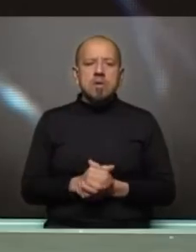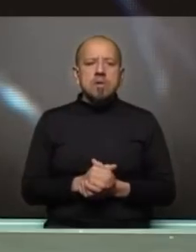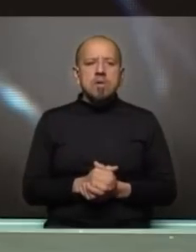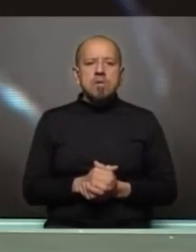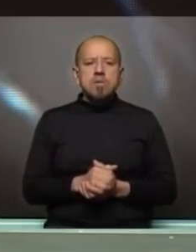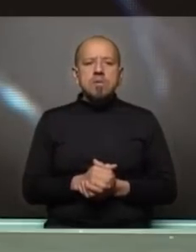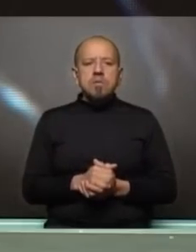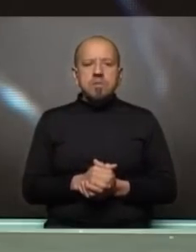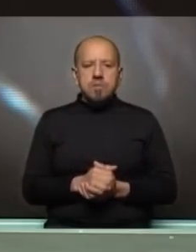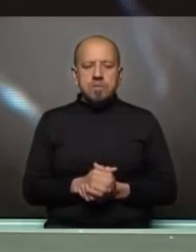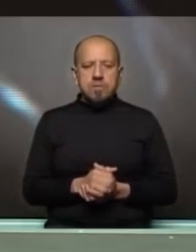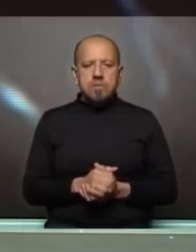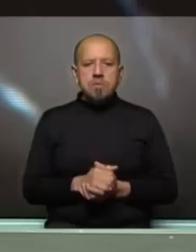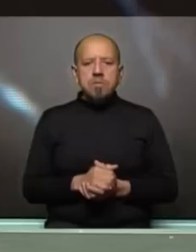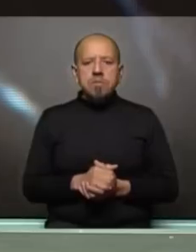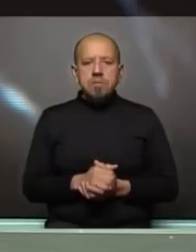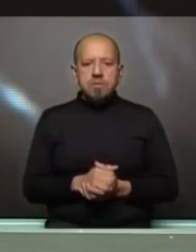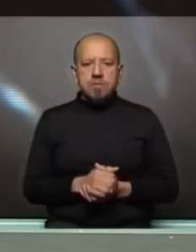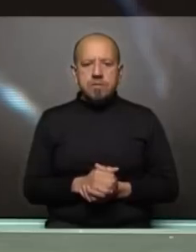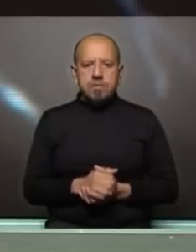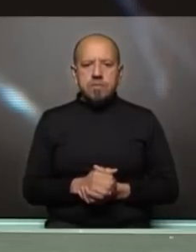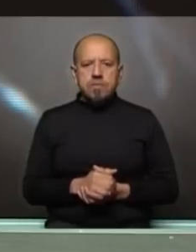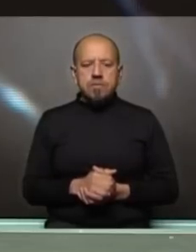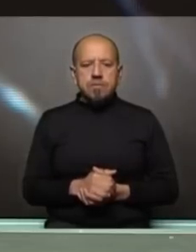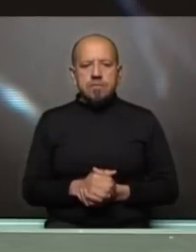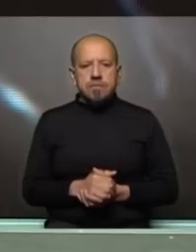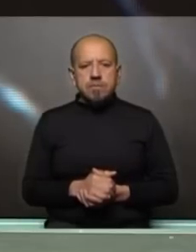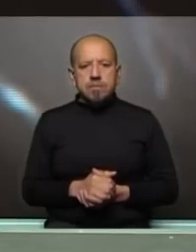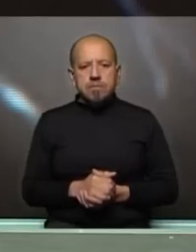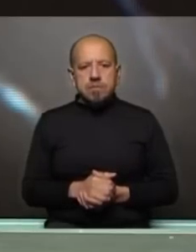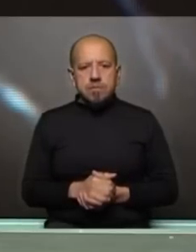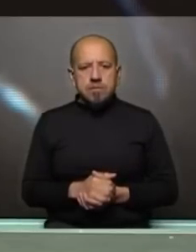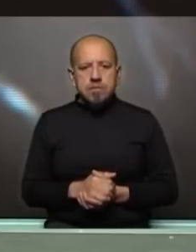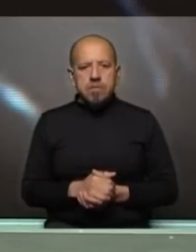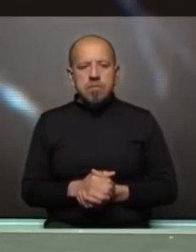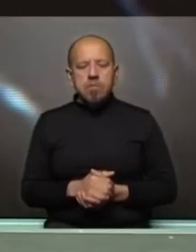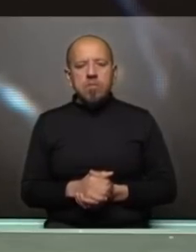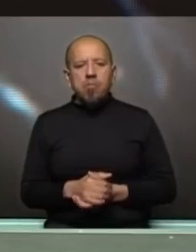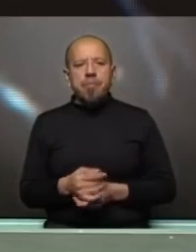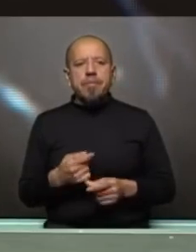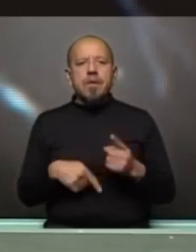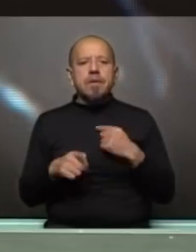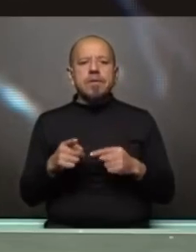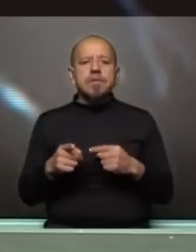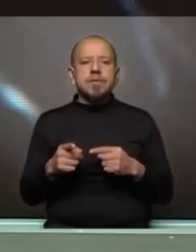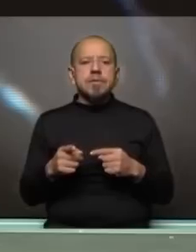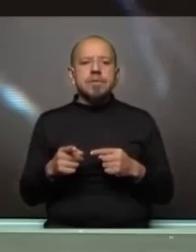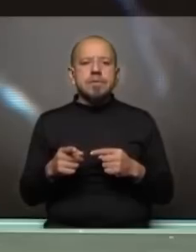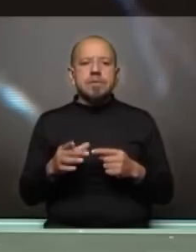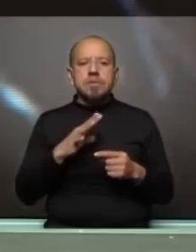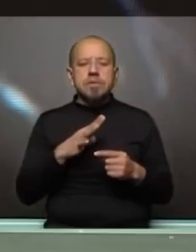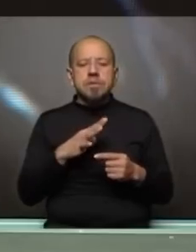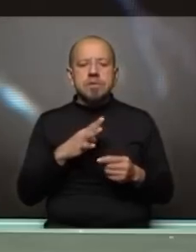soluciones bueno acá lo lo que nosotros tenemos es que en la zona hay muchos años de